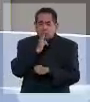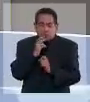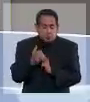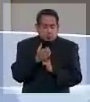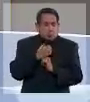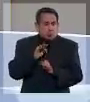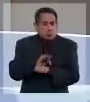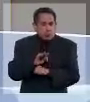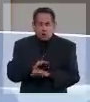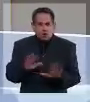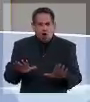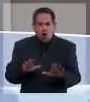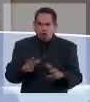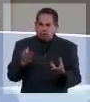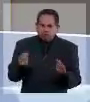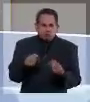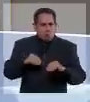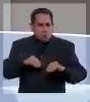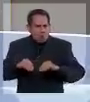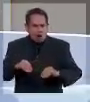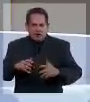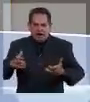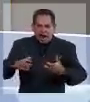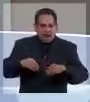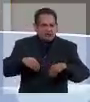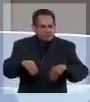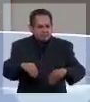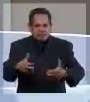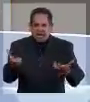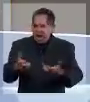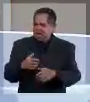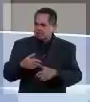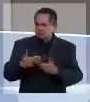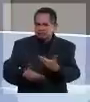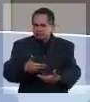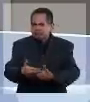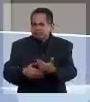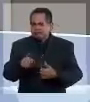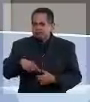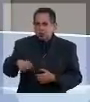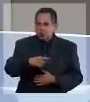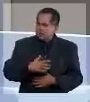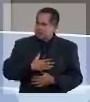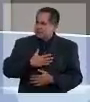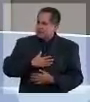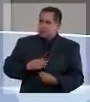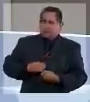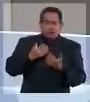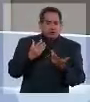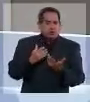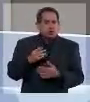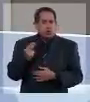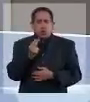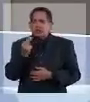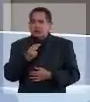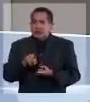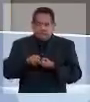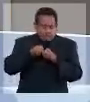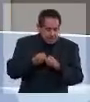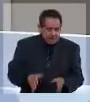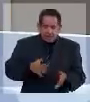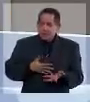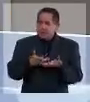en el fomento a la condición de que la gente pueda disfrutar lo que tiene sin necesidad de explotarlo